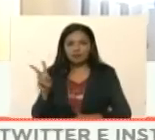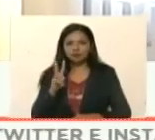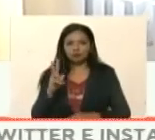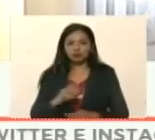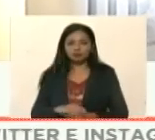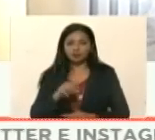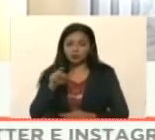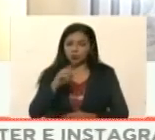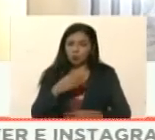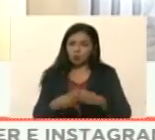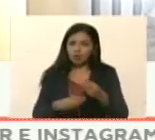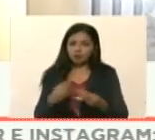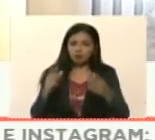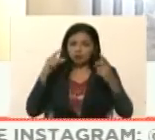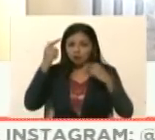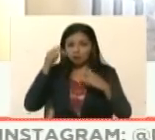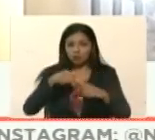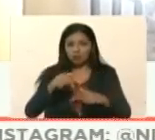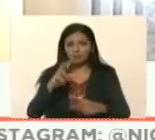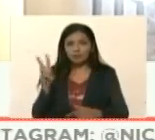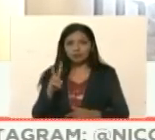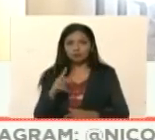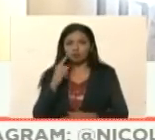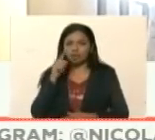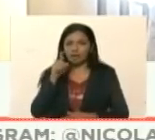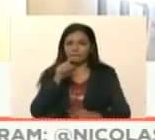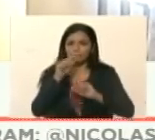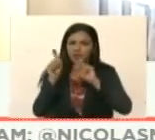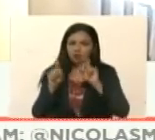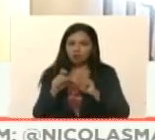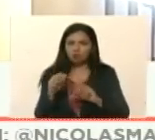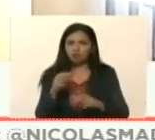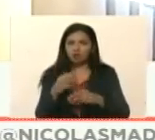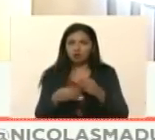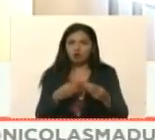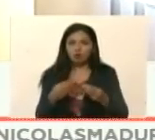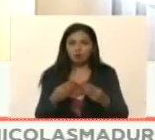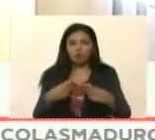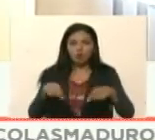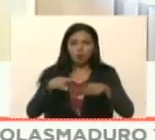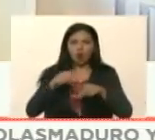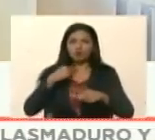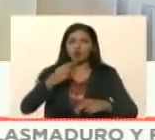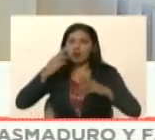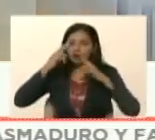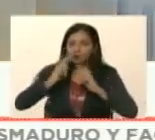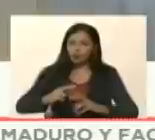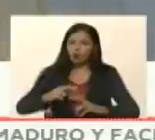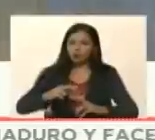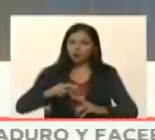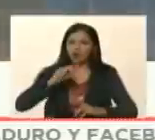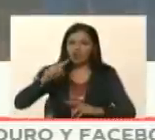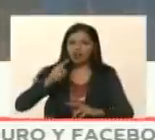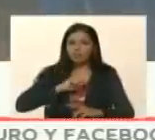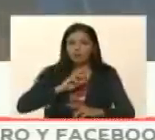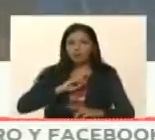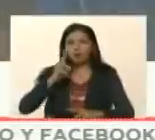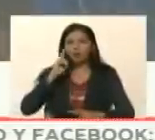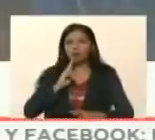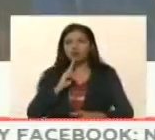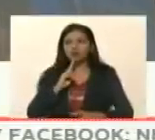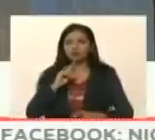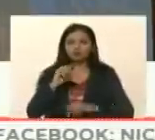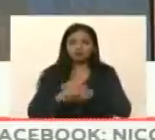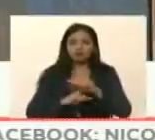Eso es lo que hizo el chavismo. Cuando ustedes me preguntan a mí qué es el chavismo, yo les respondo, es el bolivarianismo del